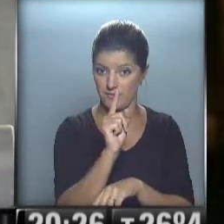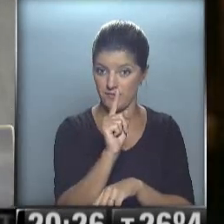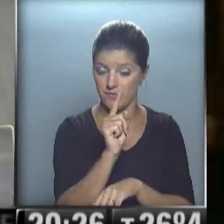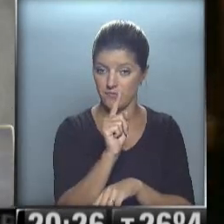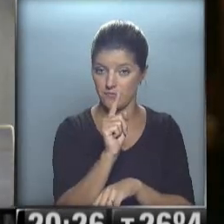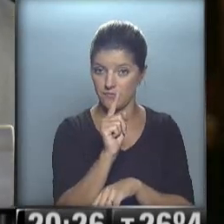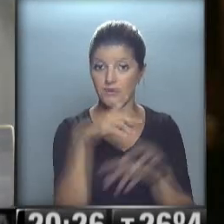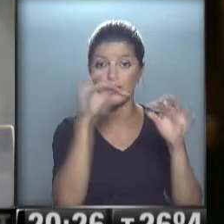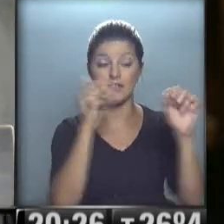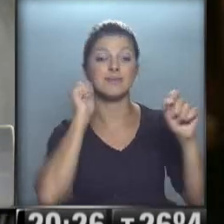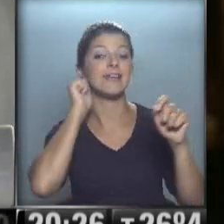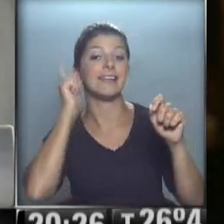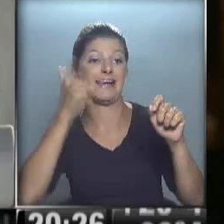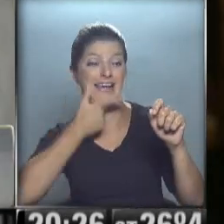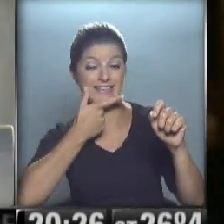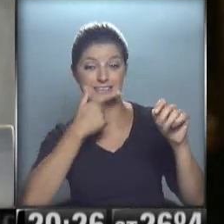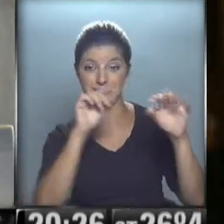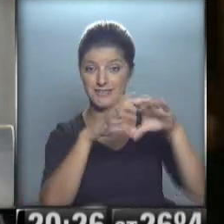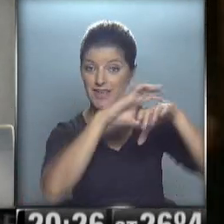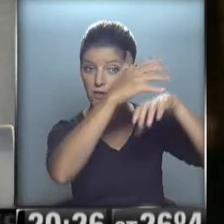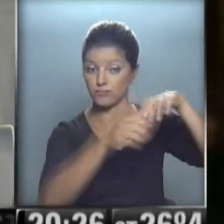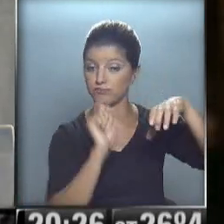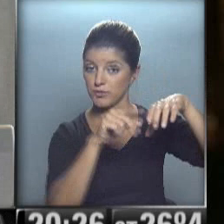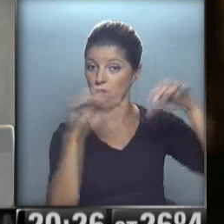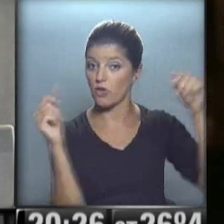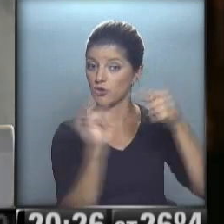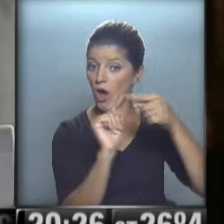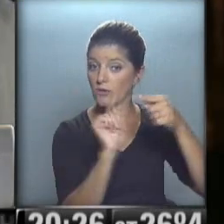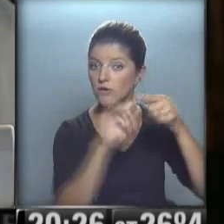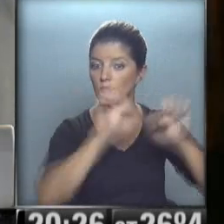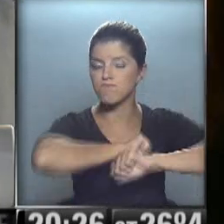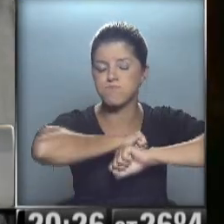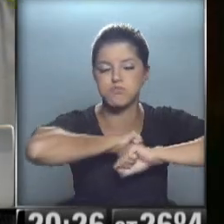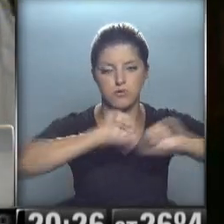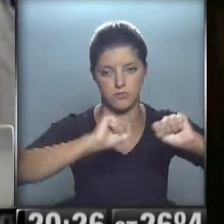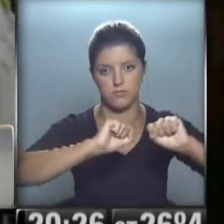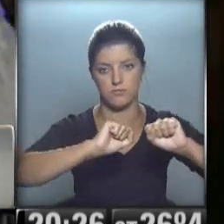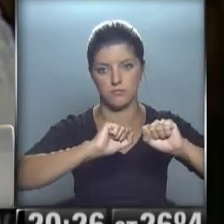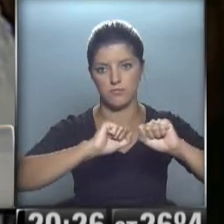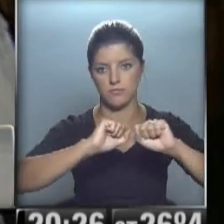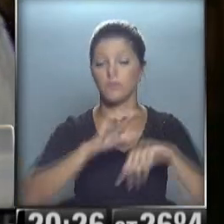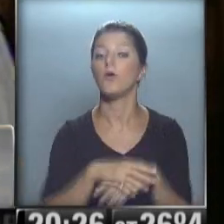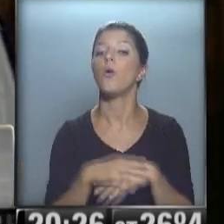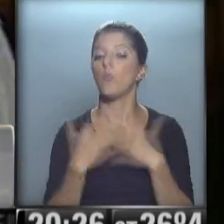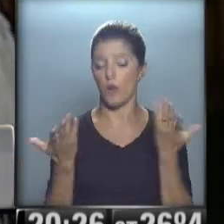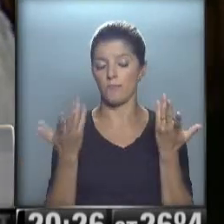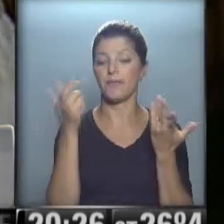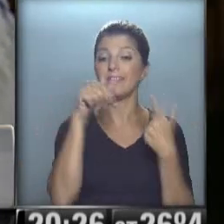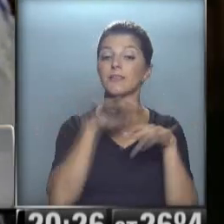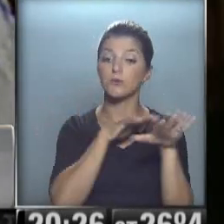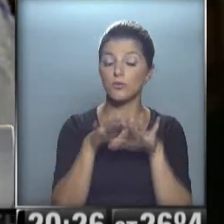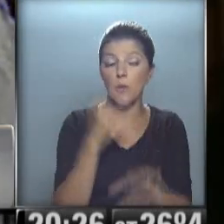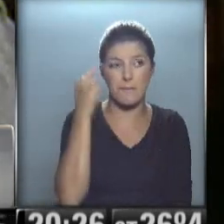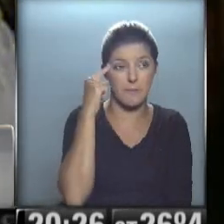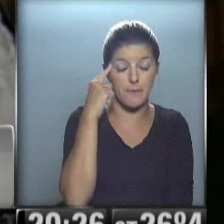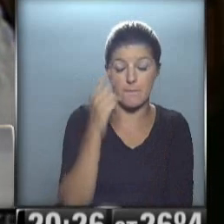en combustión con gases del tanque de combustible principal de la nave y la nave explotó. Cuando pasa esto, lo primero que se pensó